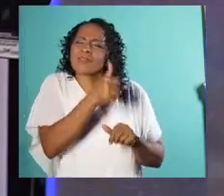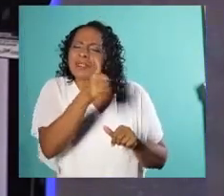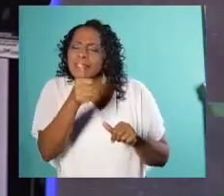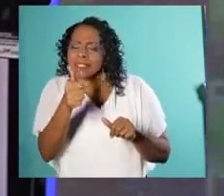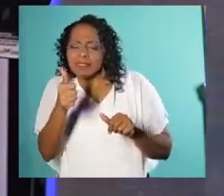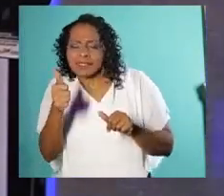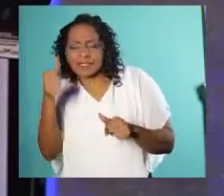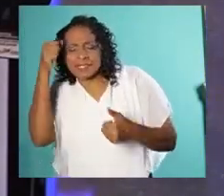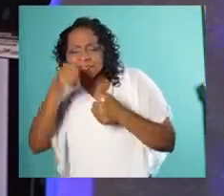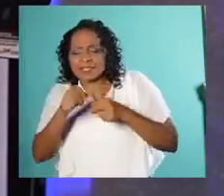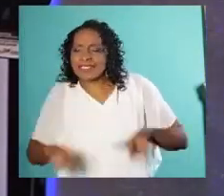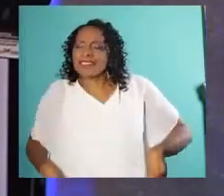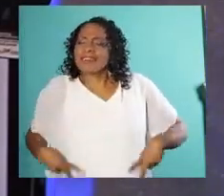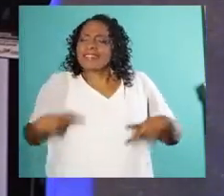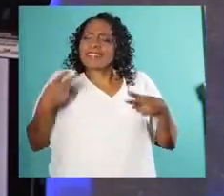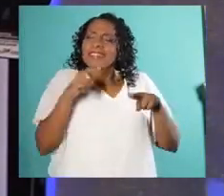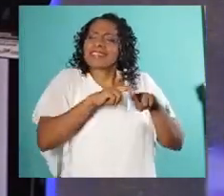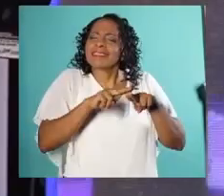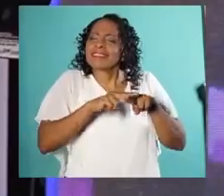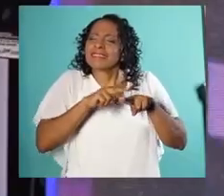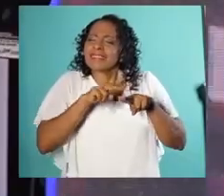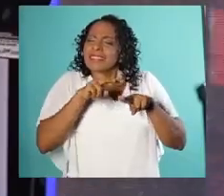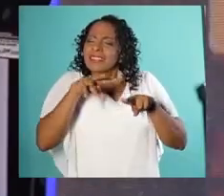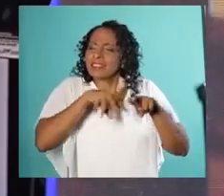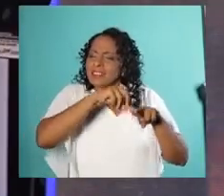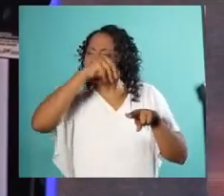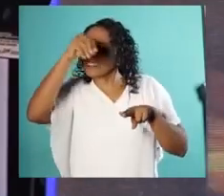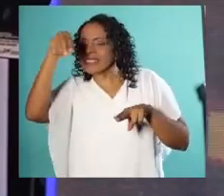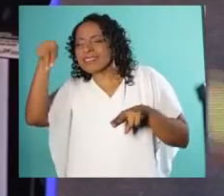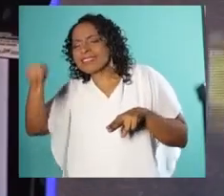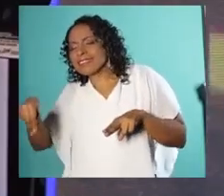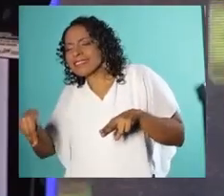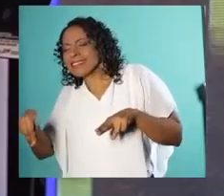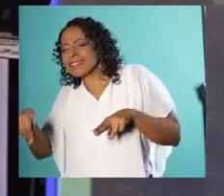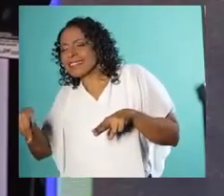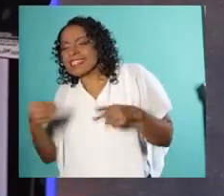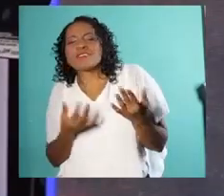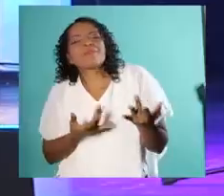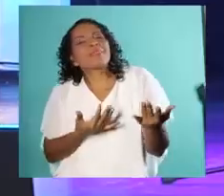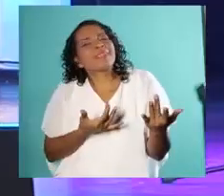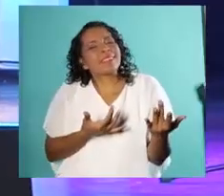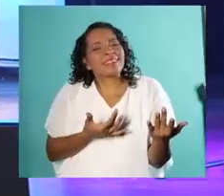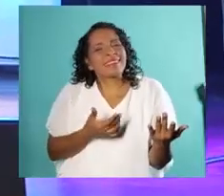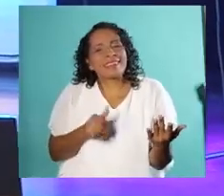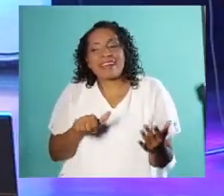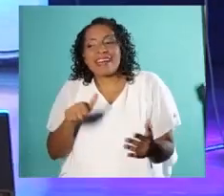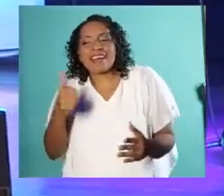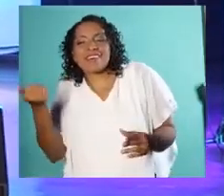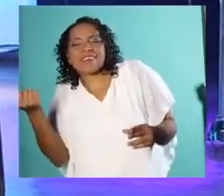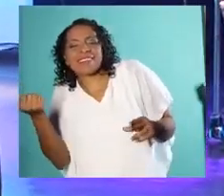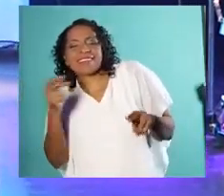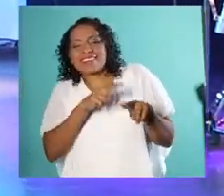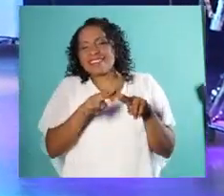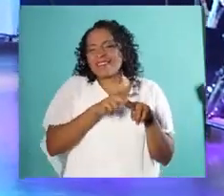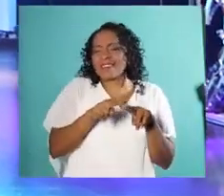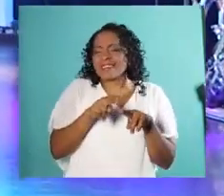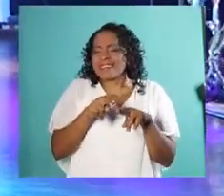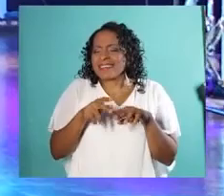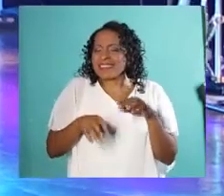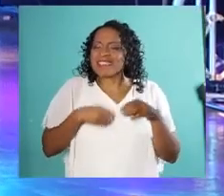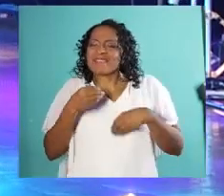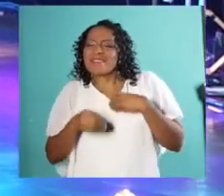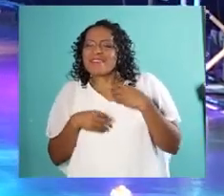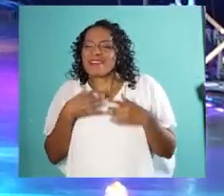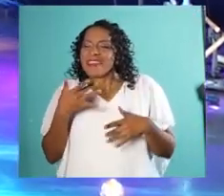un tren. Si te dejo en la parada, espera el segundo, my friend, y disfrútate el viaje. Que la cosa buena y